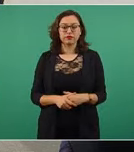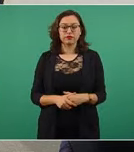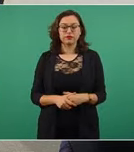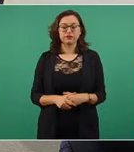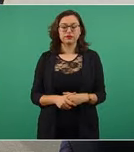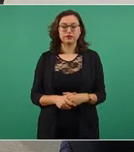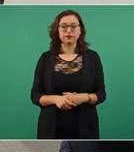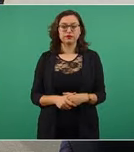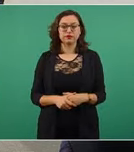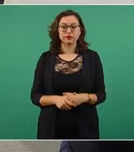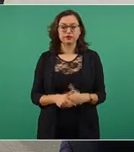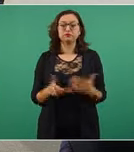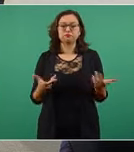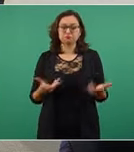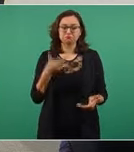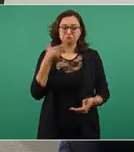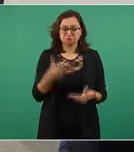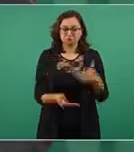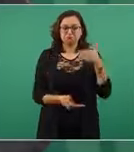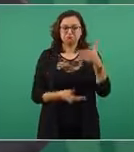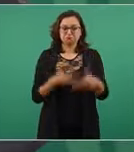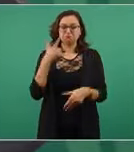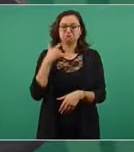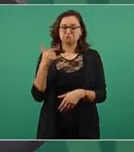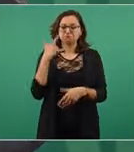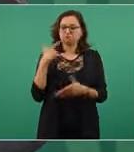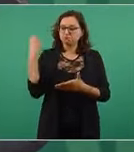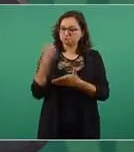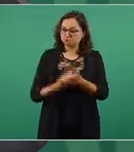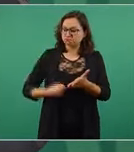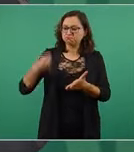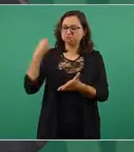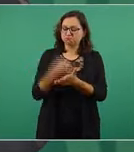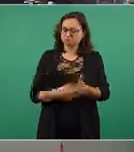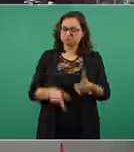Entonces, por eso vamos a seguir adelante.